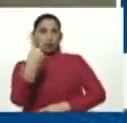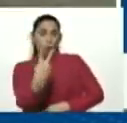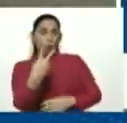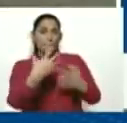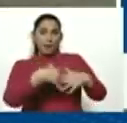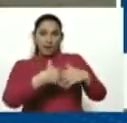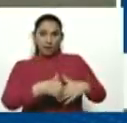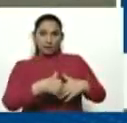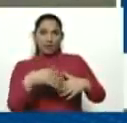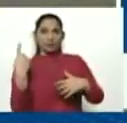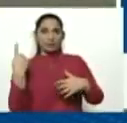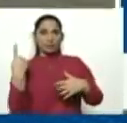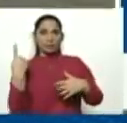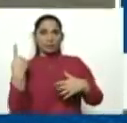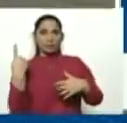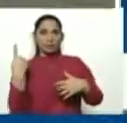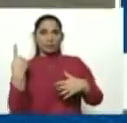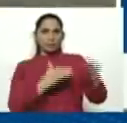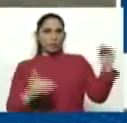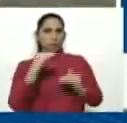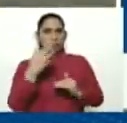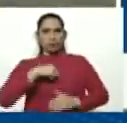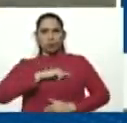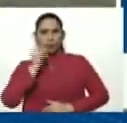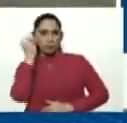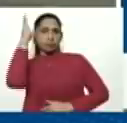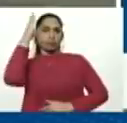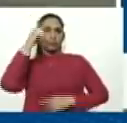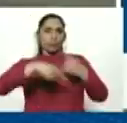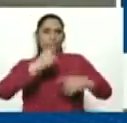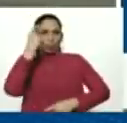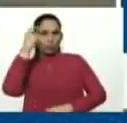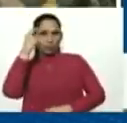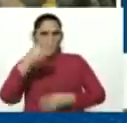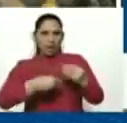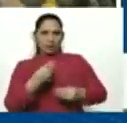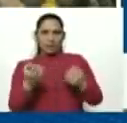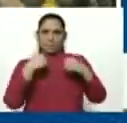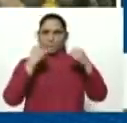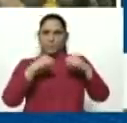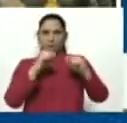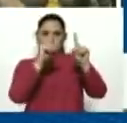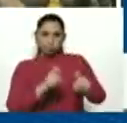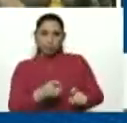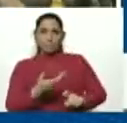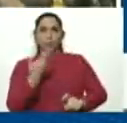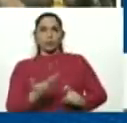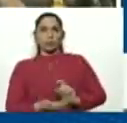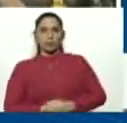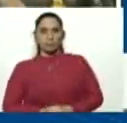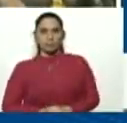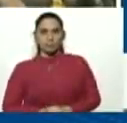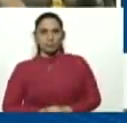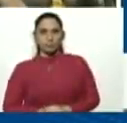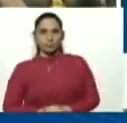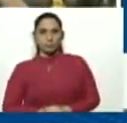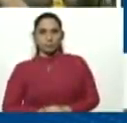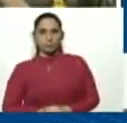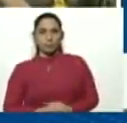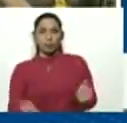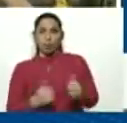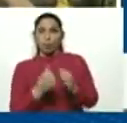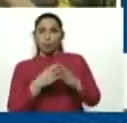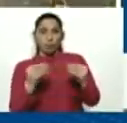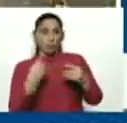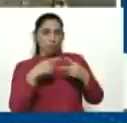llaman termocicladores, que son las máquinas nuestra capacidad diaria de practicar este examen tan importante, con sus reactivos, más